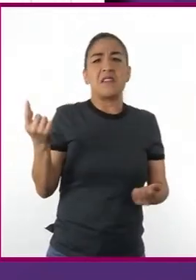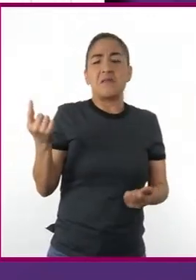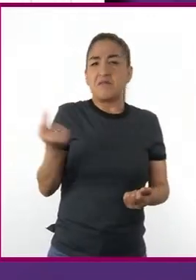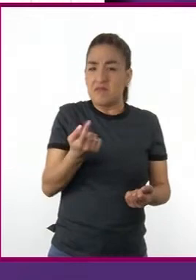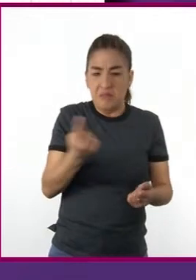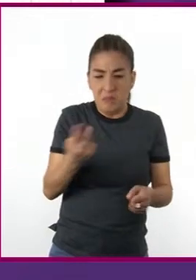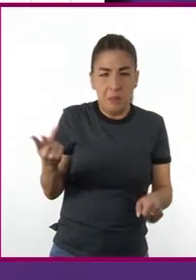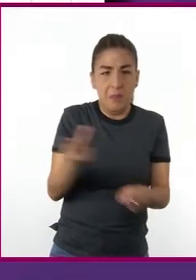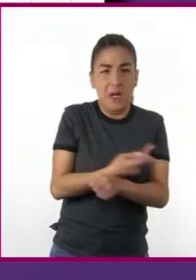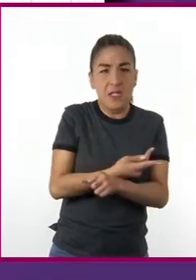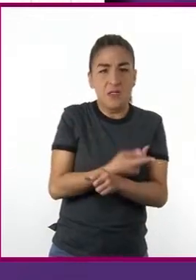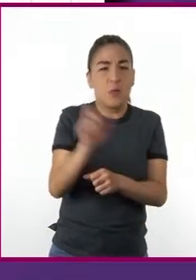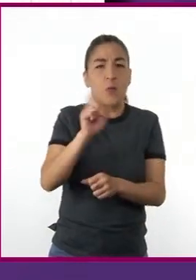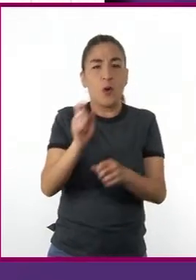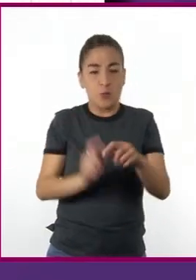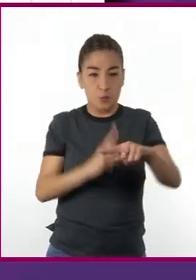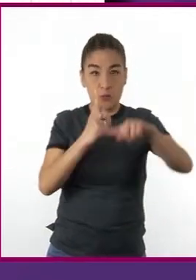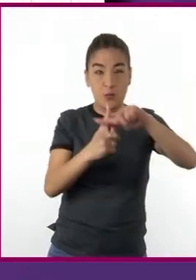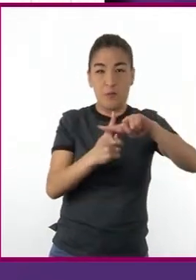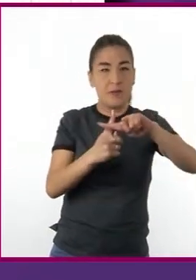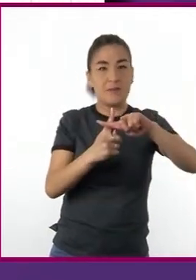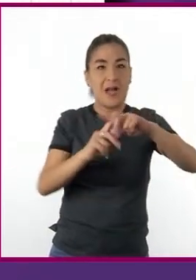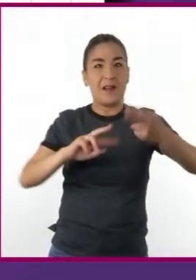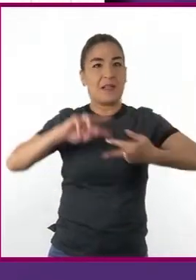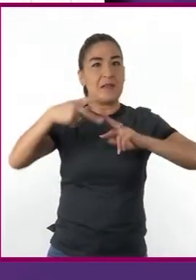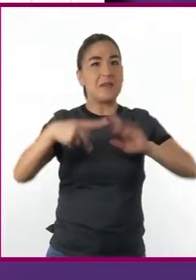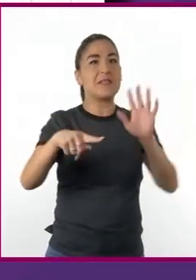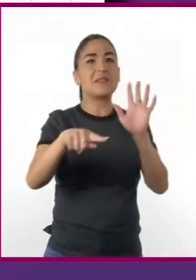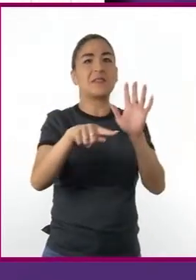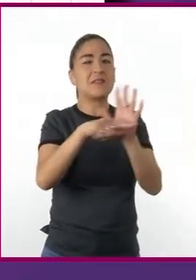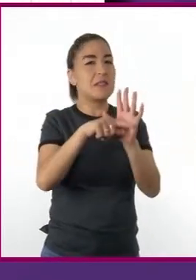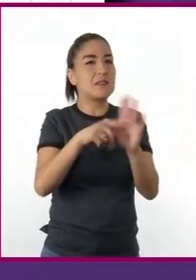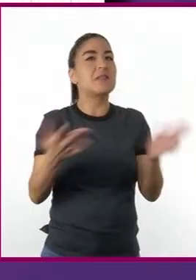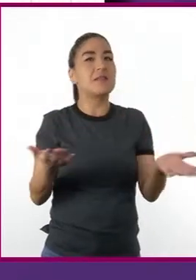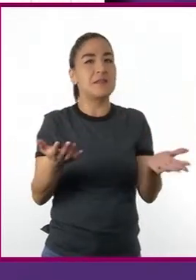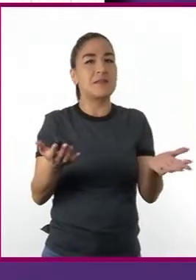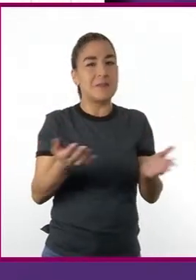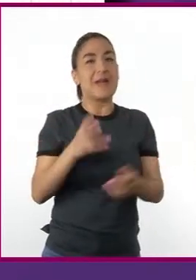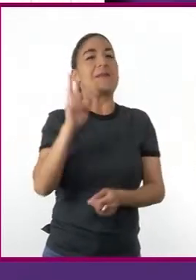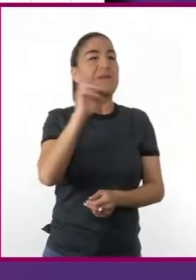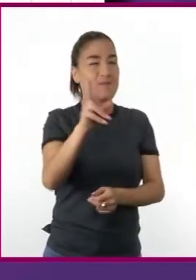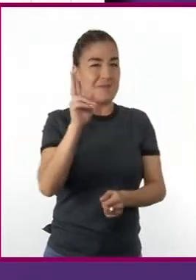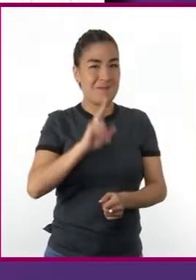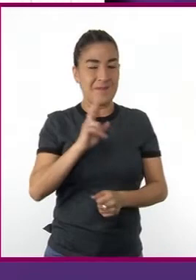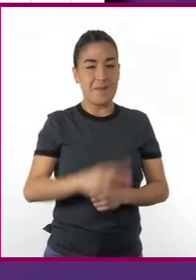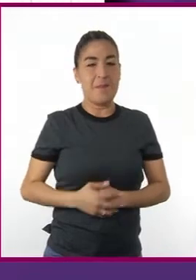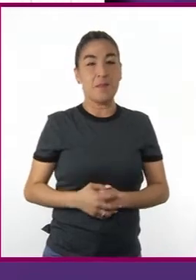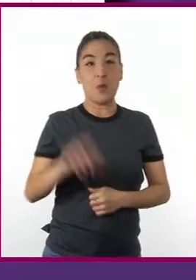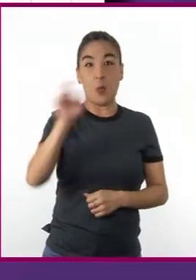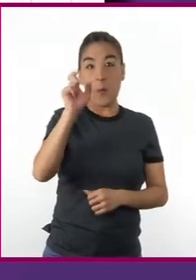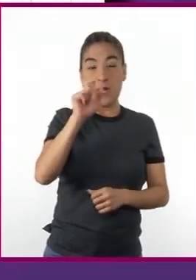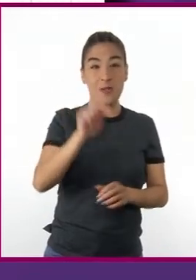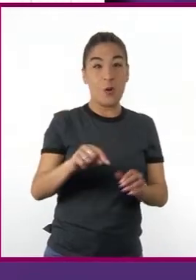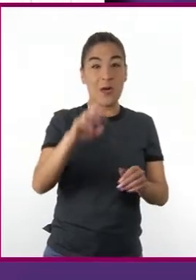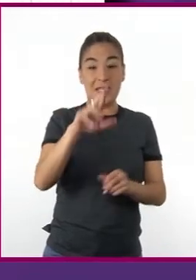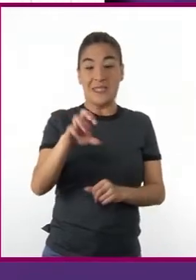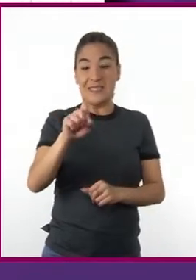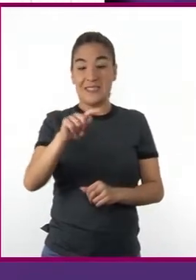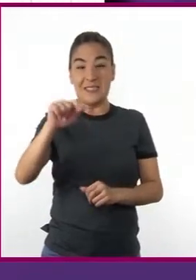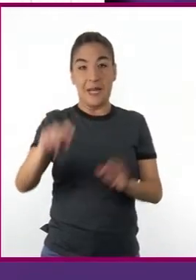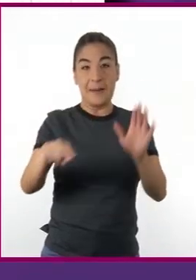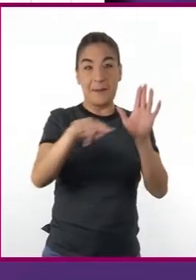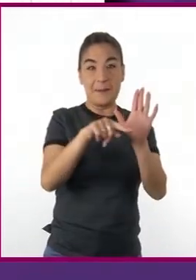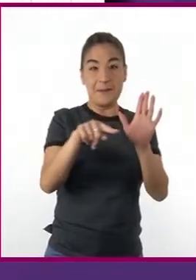lugar de sumar, restamos? Intentémoslo. Cuando le restamos 1 a la incógnita, la recta